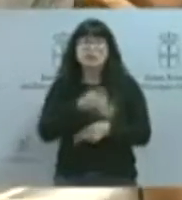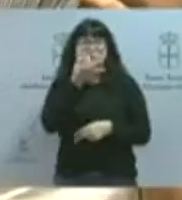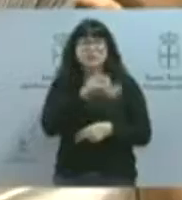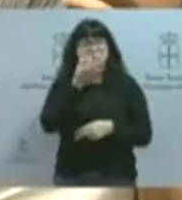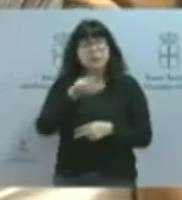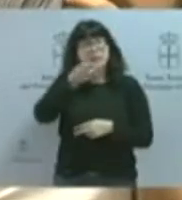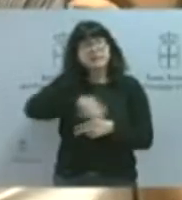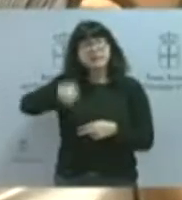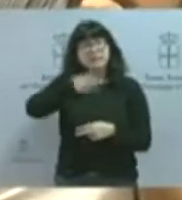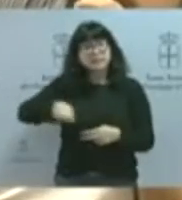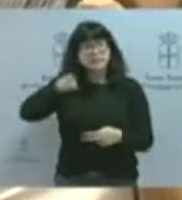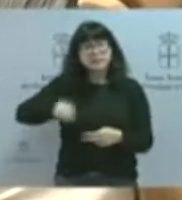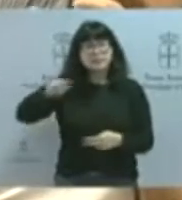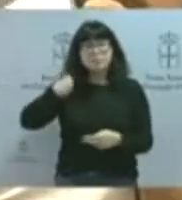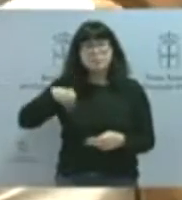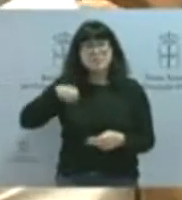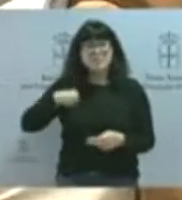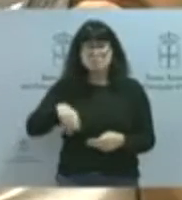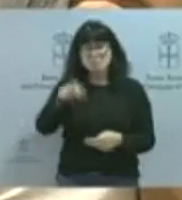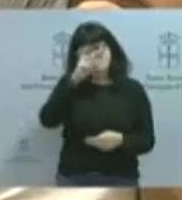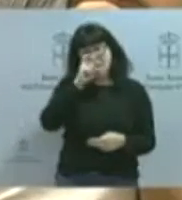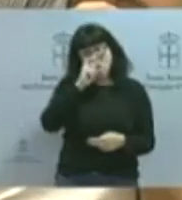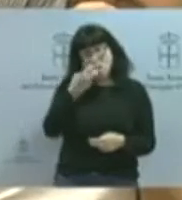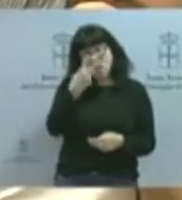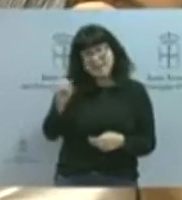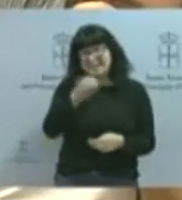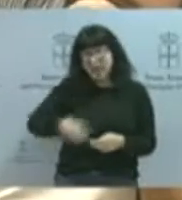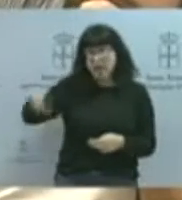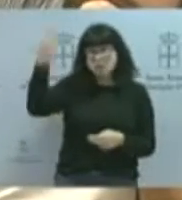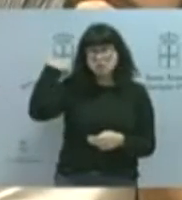Areces hace 20 años renovando su apuesta por la industria asturiana.